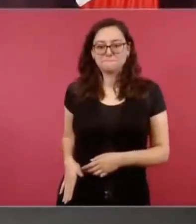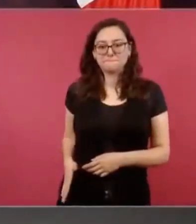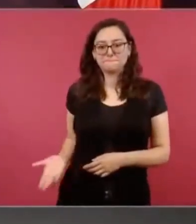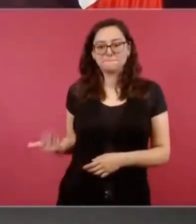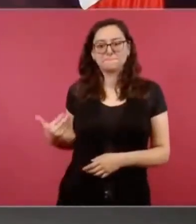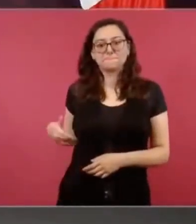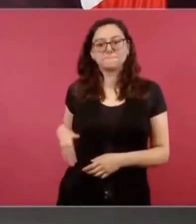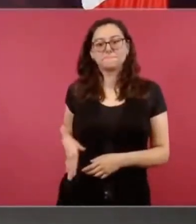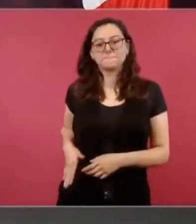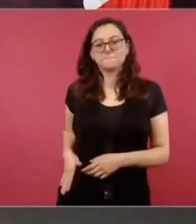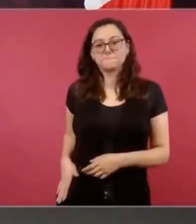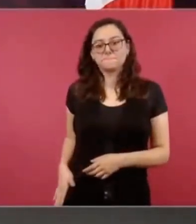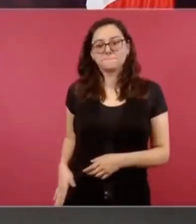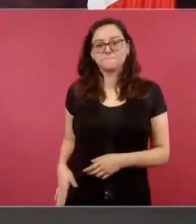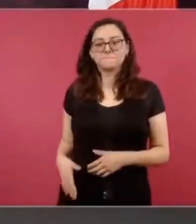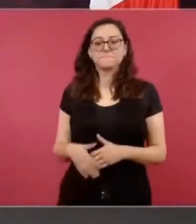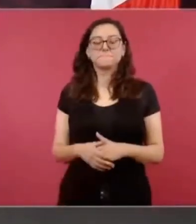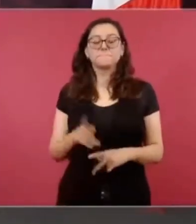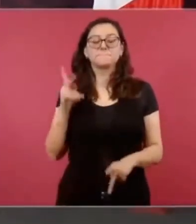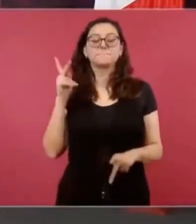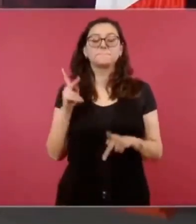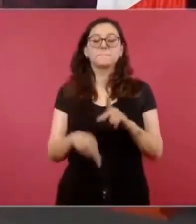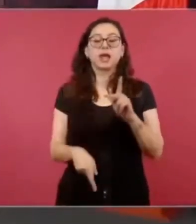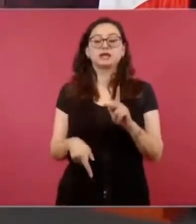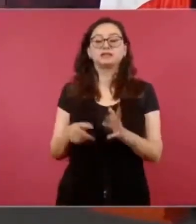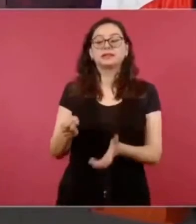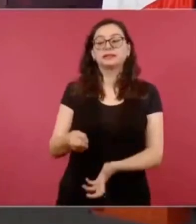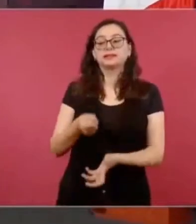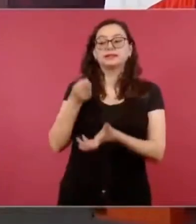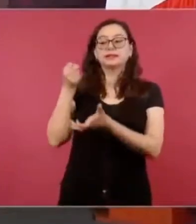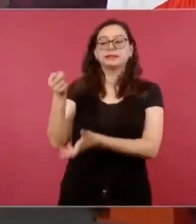Y solo habían entregado 1,000 millones.